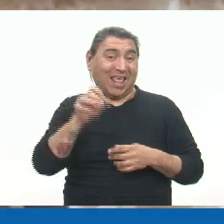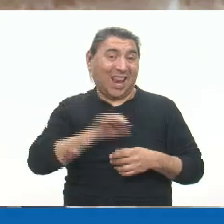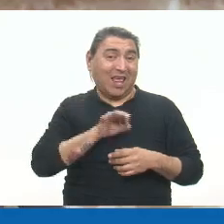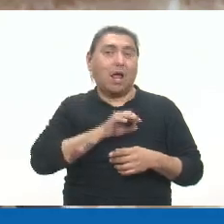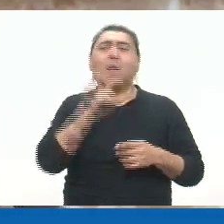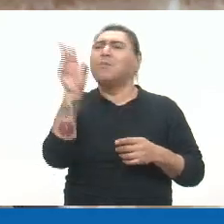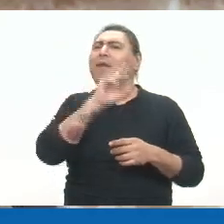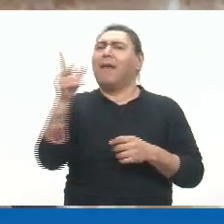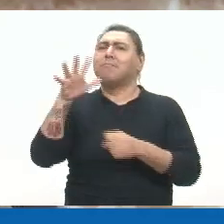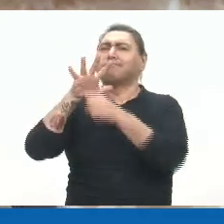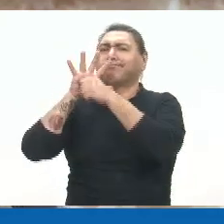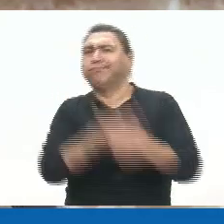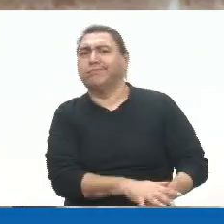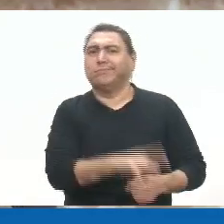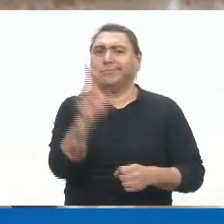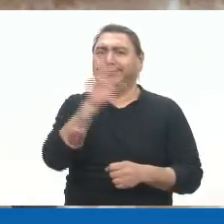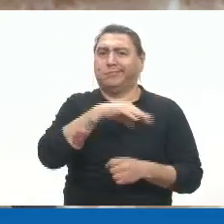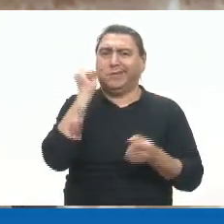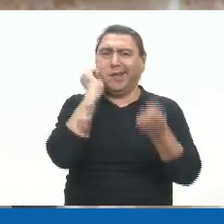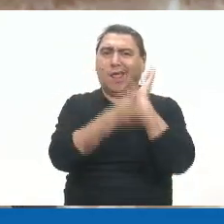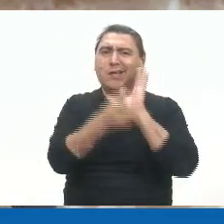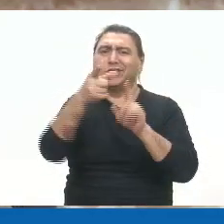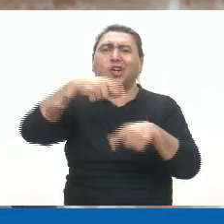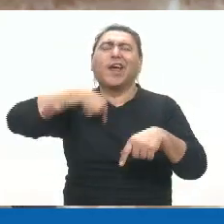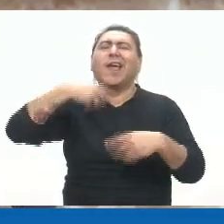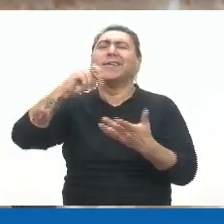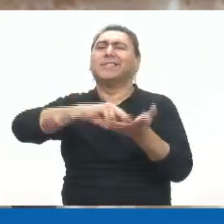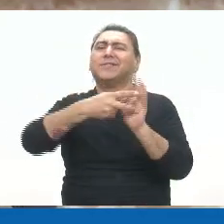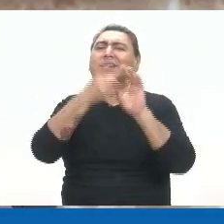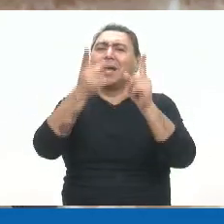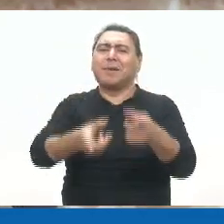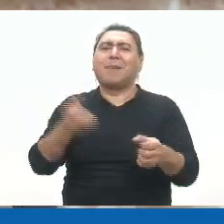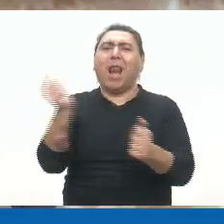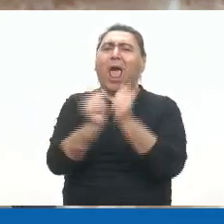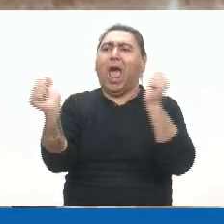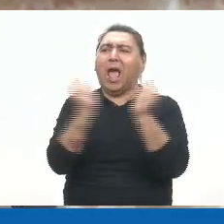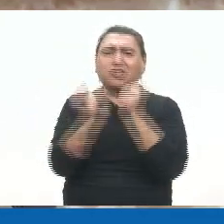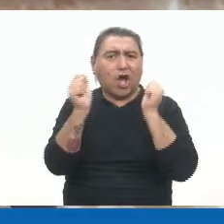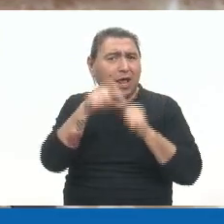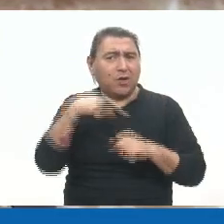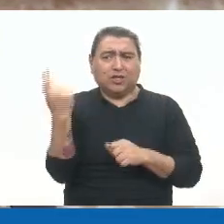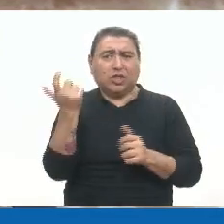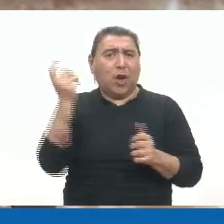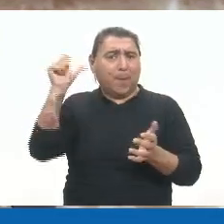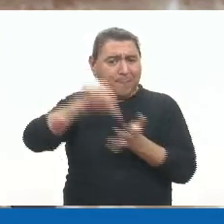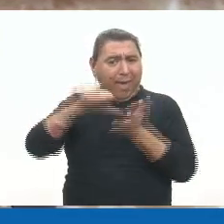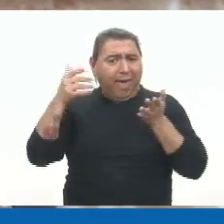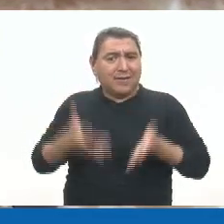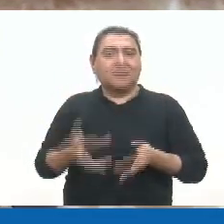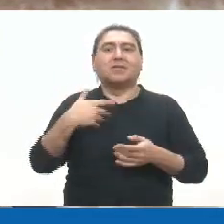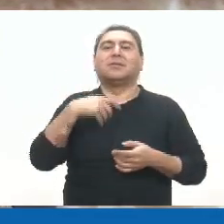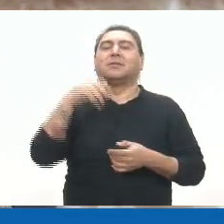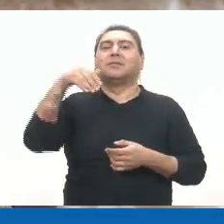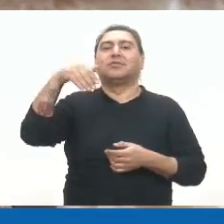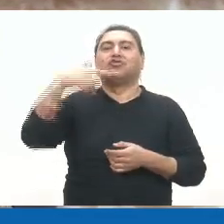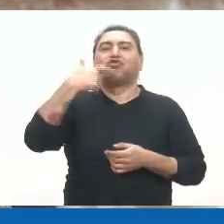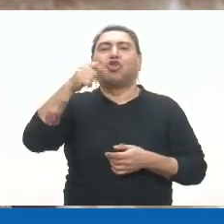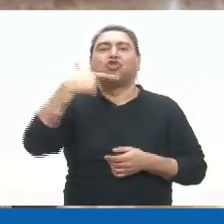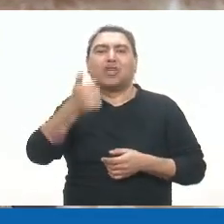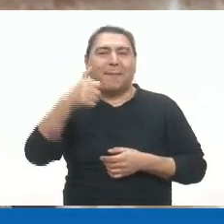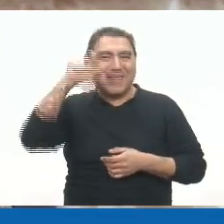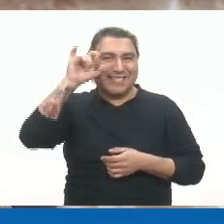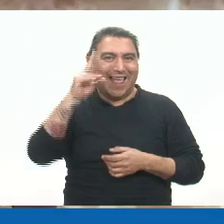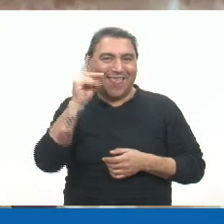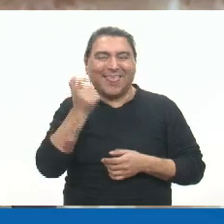Miley y eso es todo un significado para la historia de nuestro país nombro Mercedes Sosa